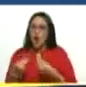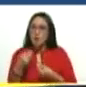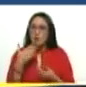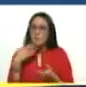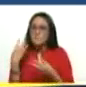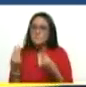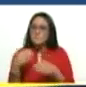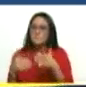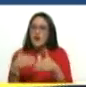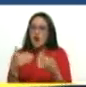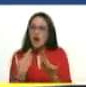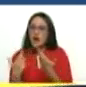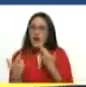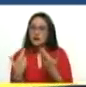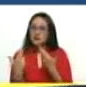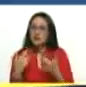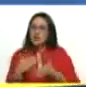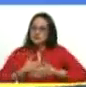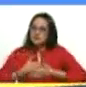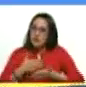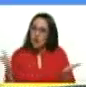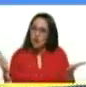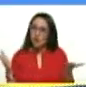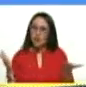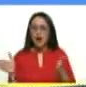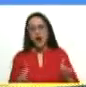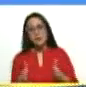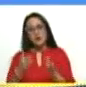relaciones bilaterales y también están abiertos la camina.